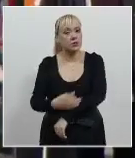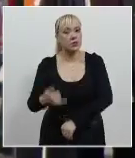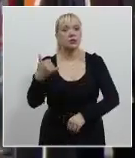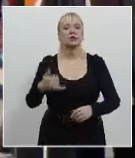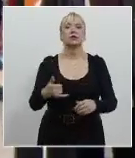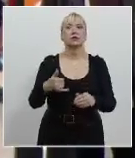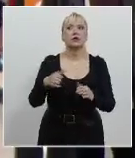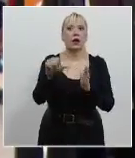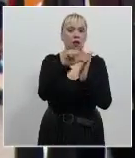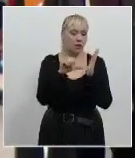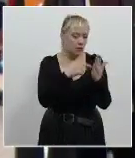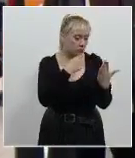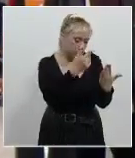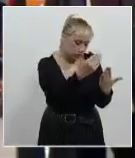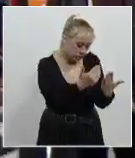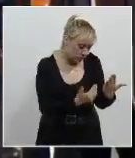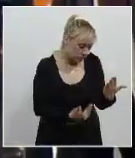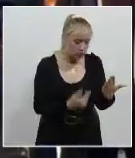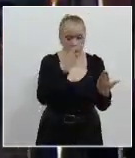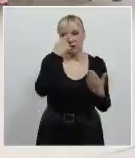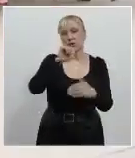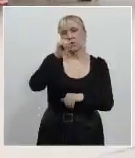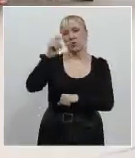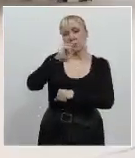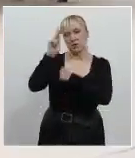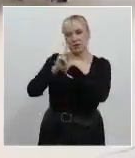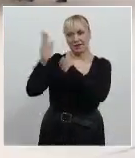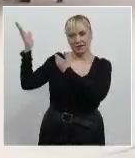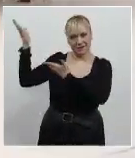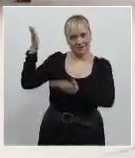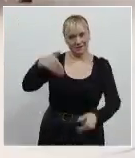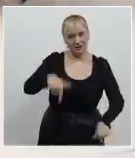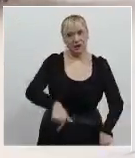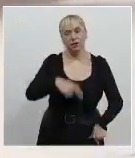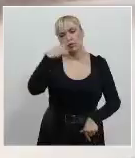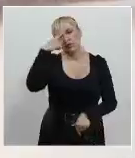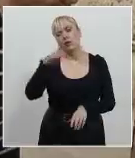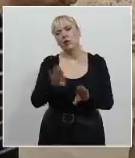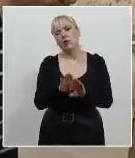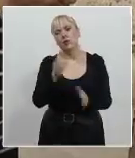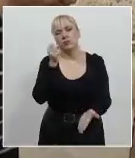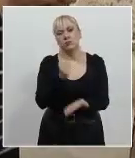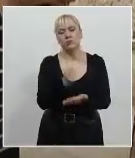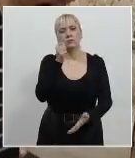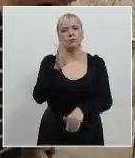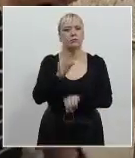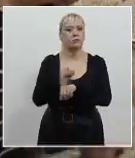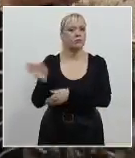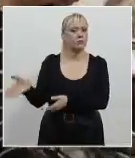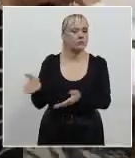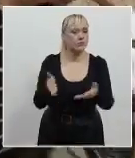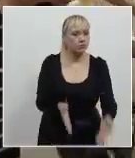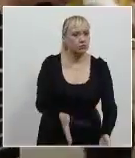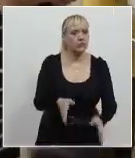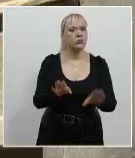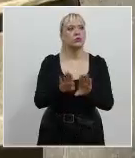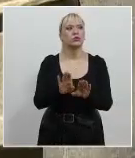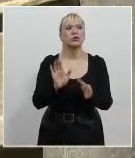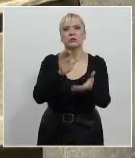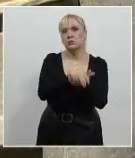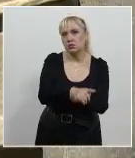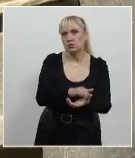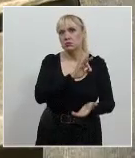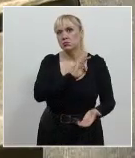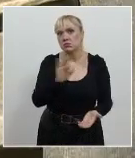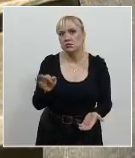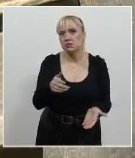los artículos que condicionaban a las personas extranjeras a tener cierto estatus migratorio para ejercer su derecho a la preservación de la unidad familiar, así